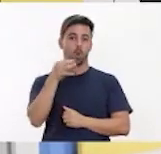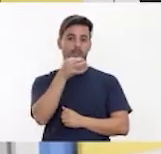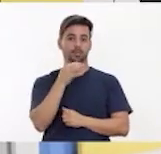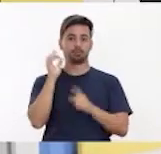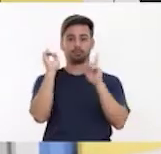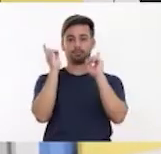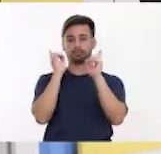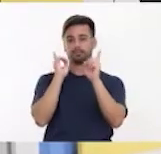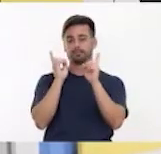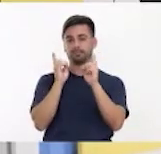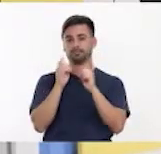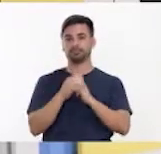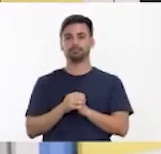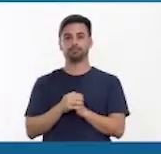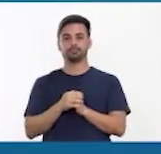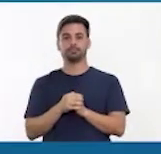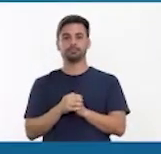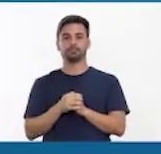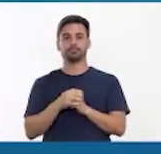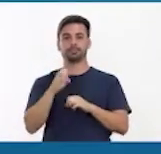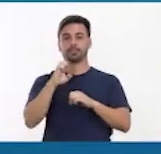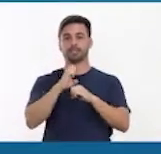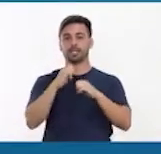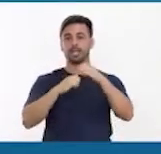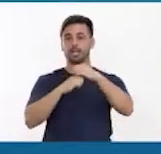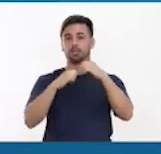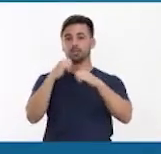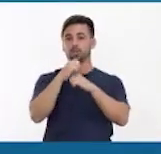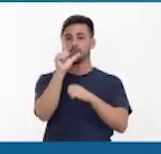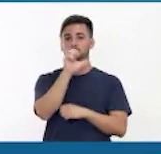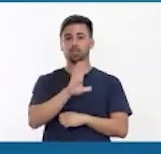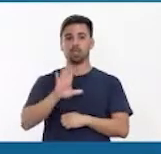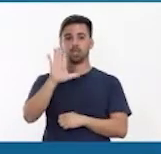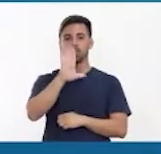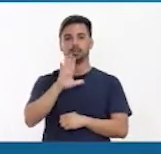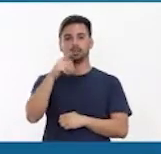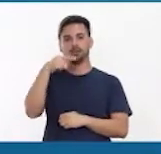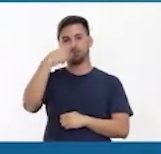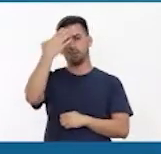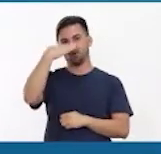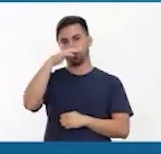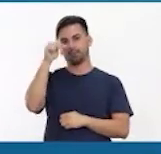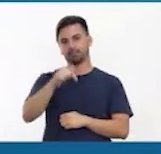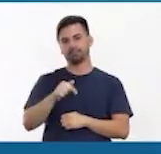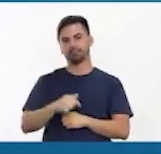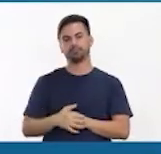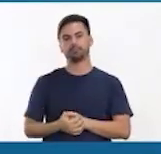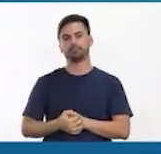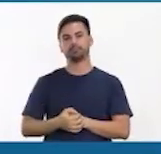La organización política y la estructura socialista de la sociedad cubana actual.